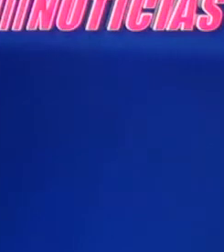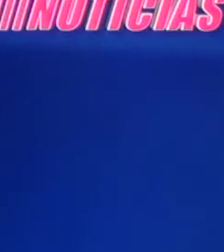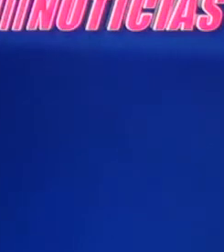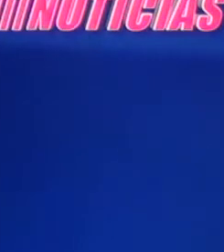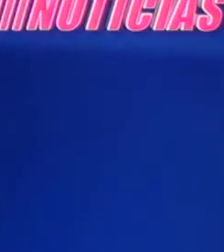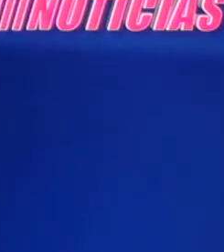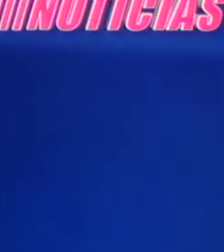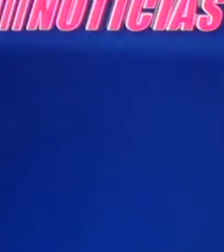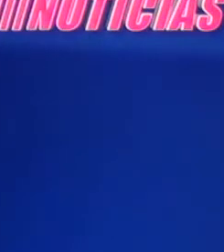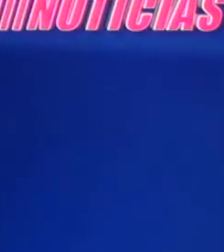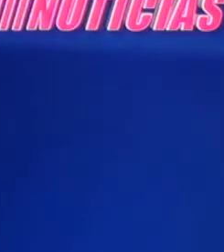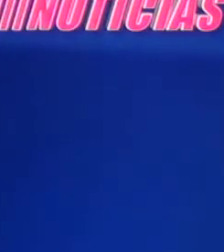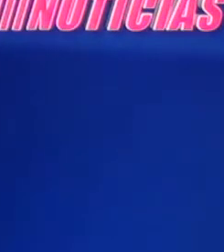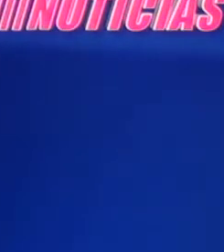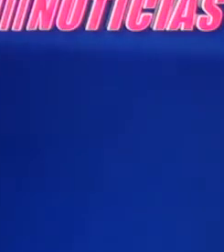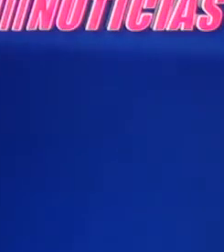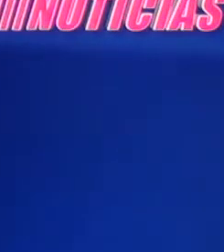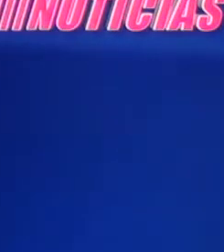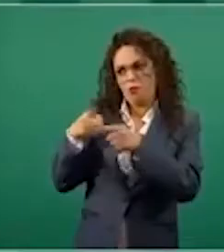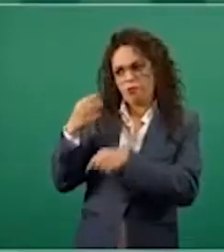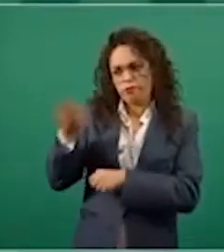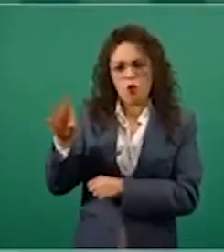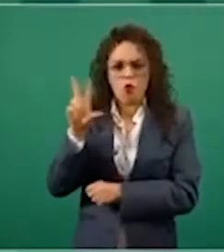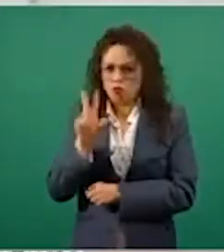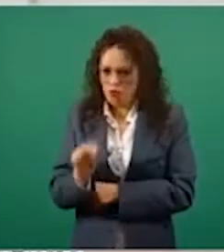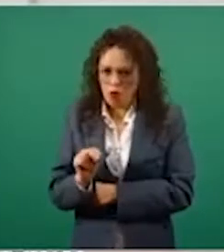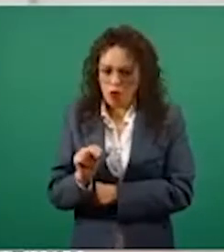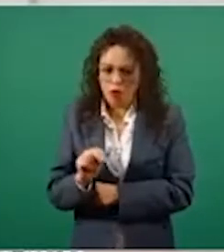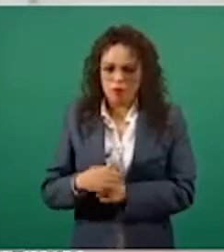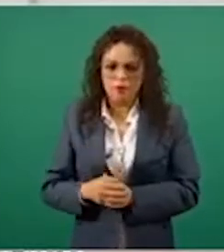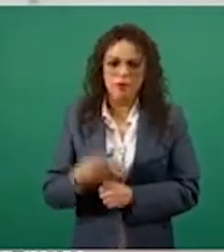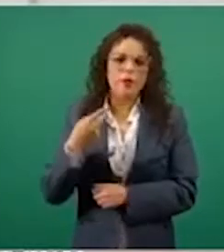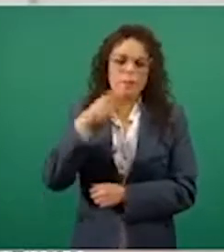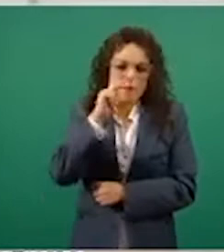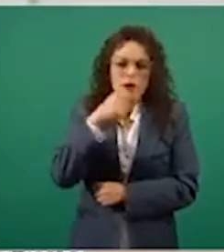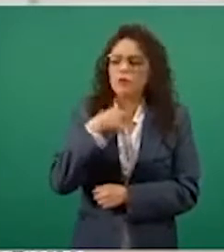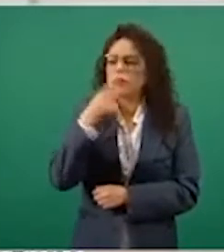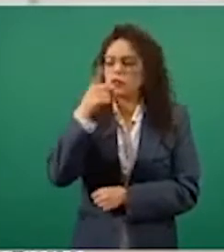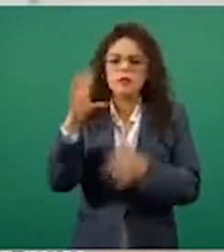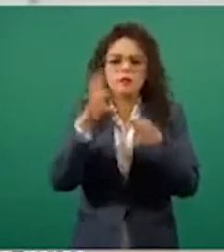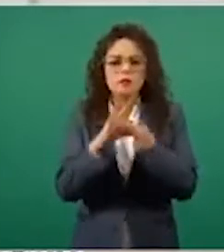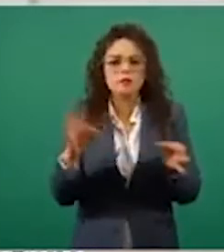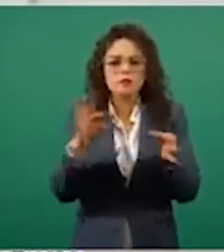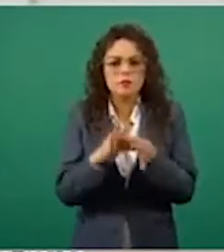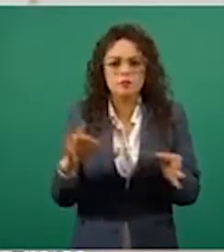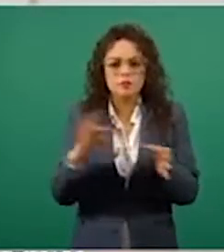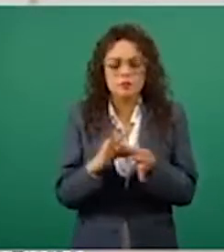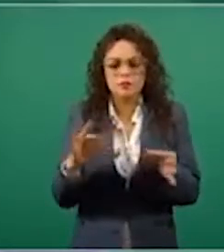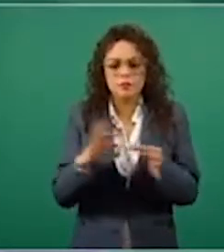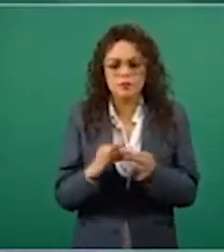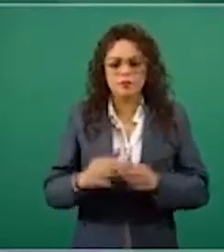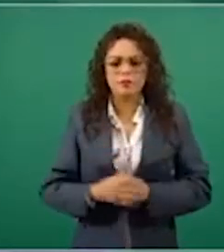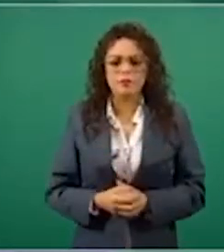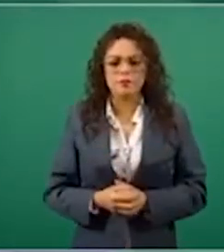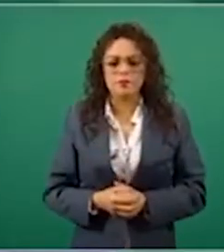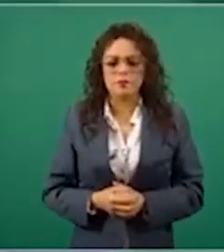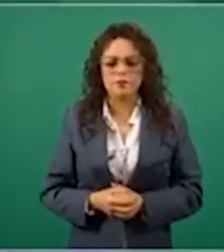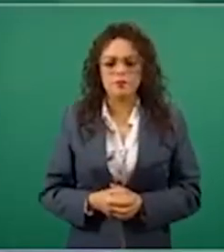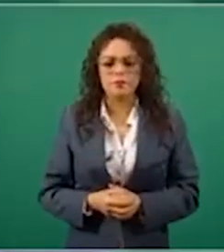en pocas palabras, para el presidente. Yo les decía que es una oposición